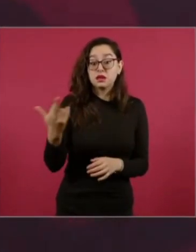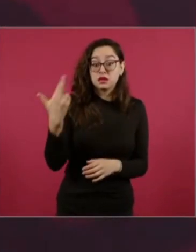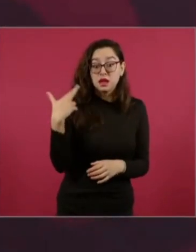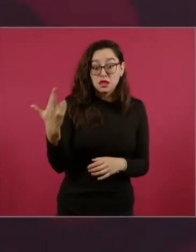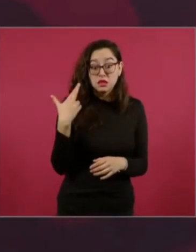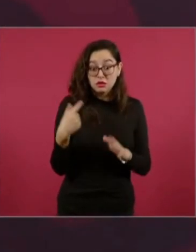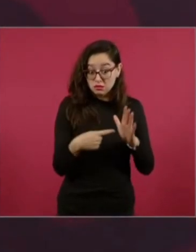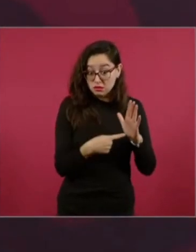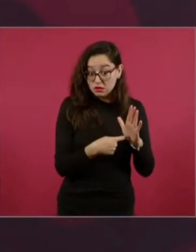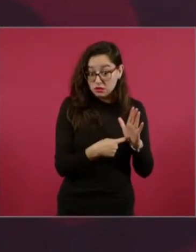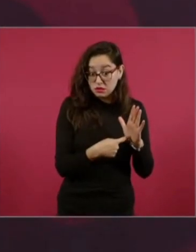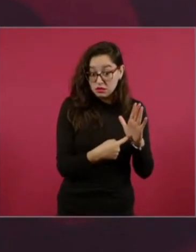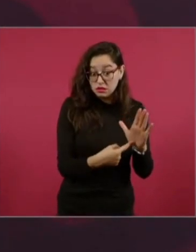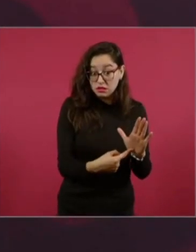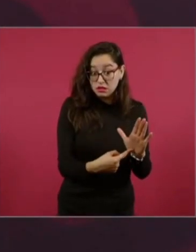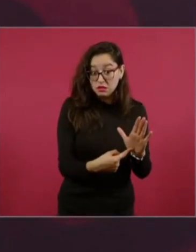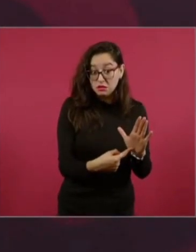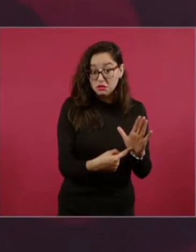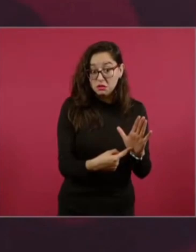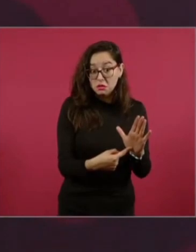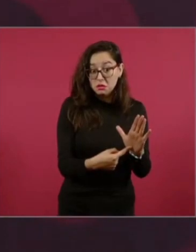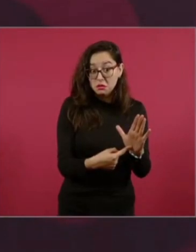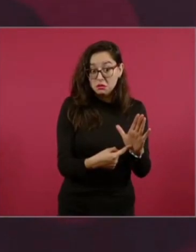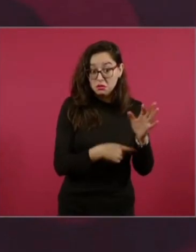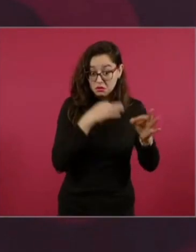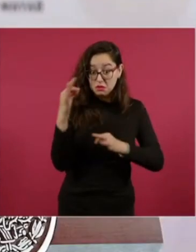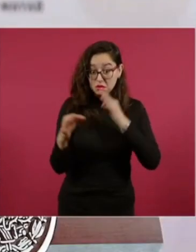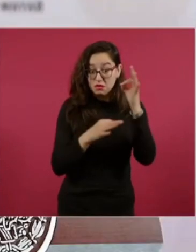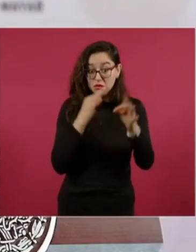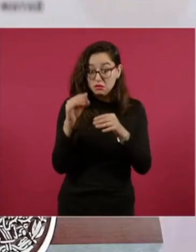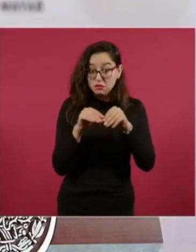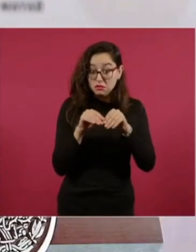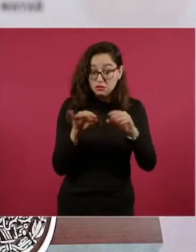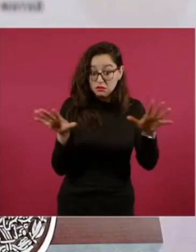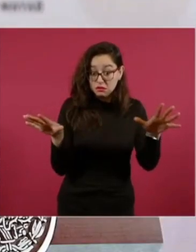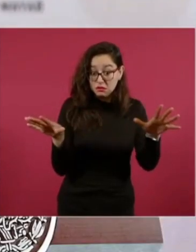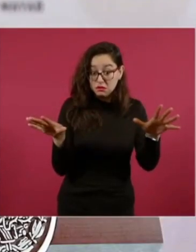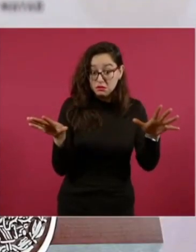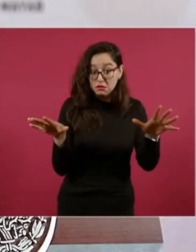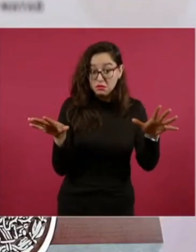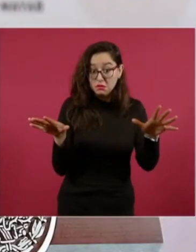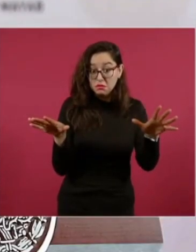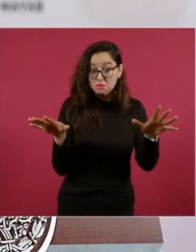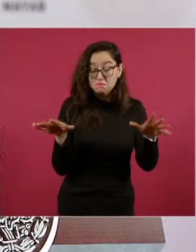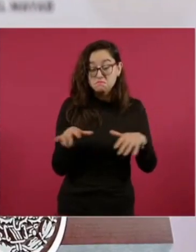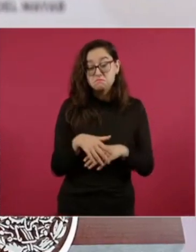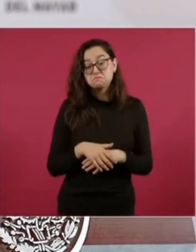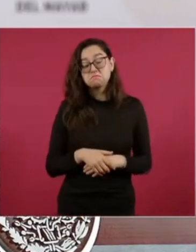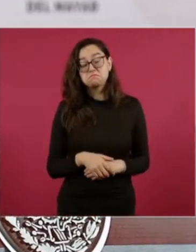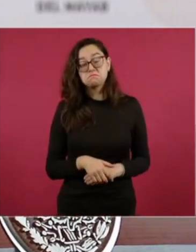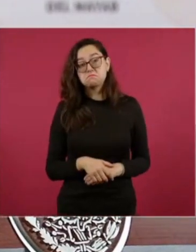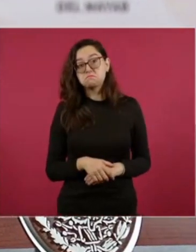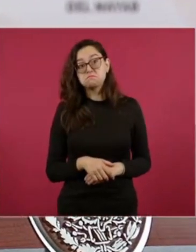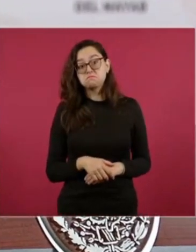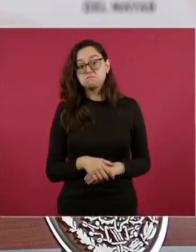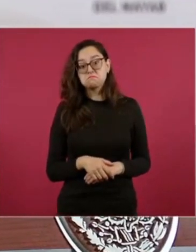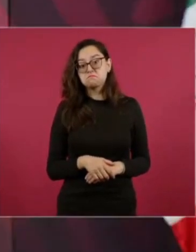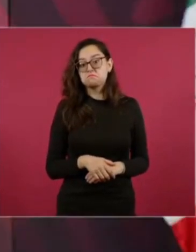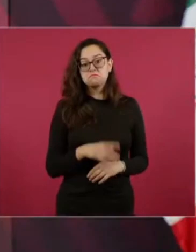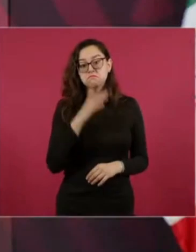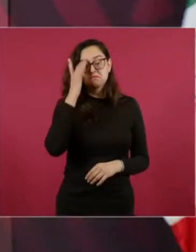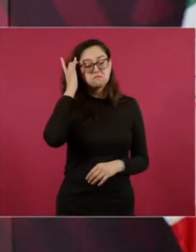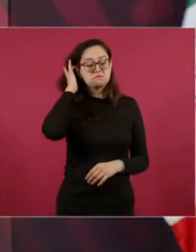los digo sinceramente con mucha responsabilidad, ellos hubieran deseado que este país